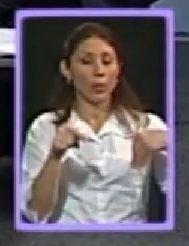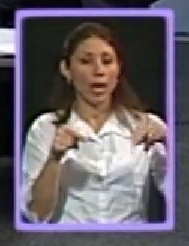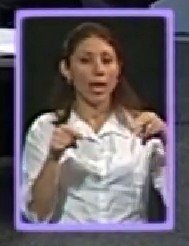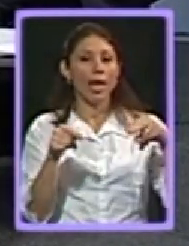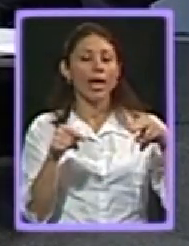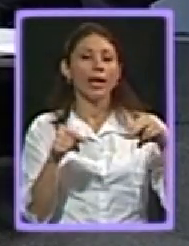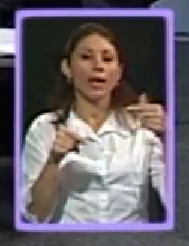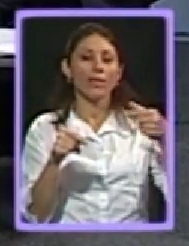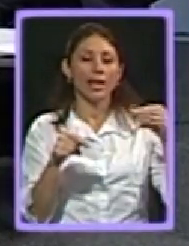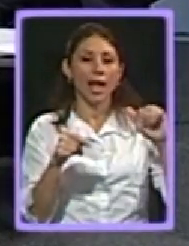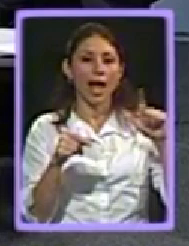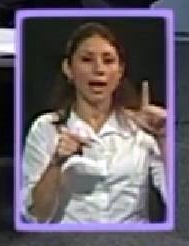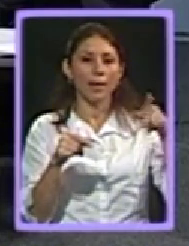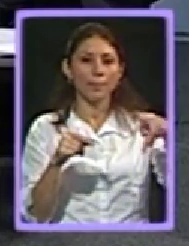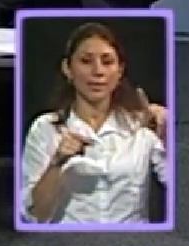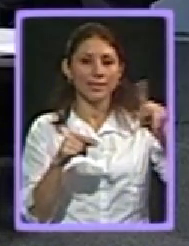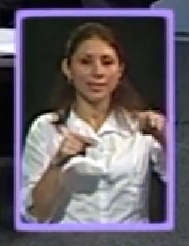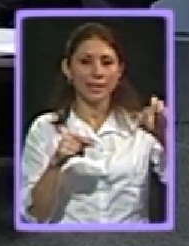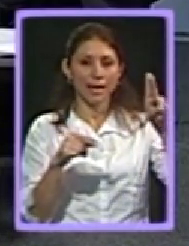nacional. Y